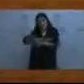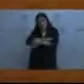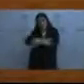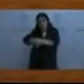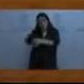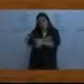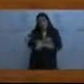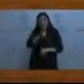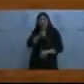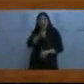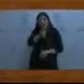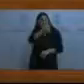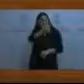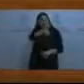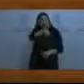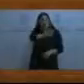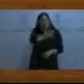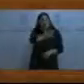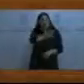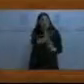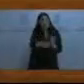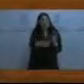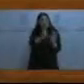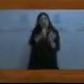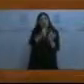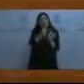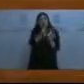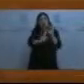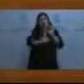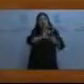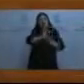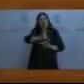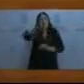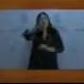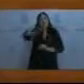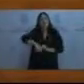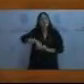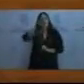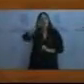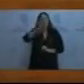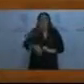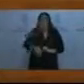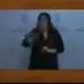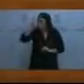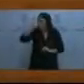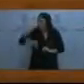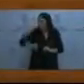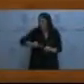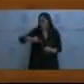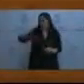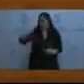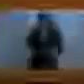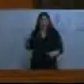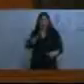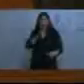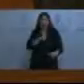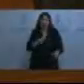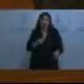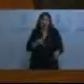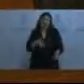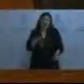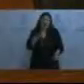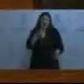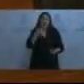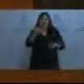podido ustedes cumplir ninguno de esos grandes objetivos. Nunca, jamás. Jamás. De hecho, lo que les duele es que ha sido precisamente el